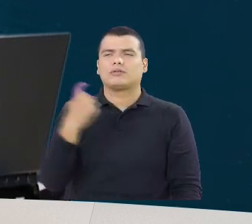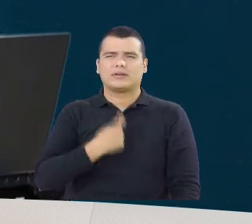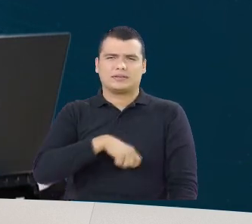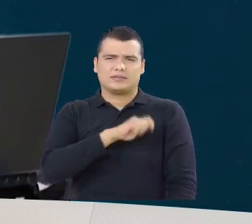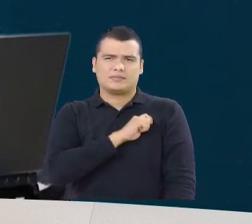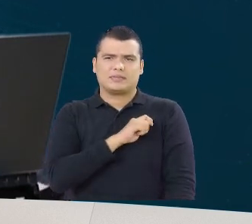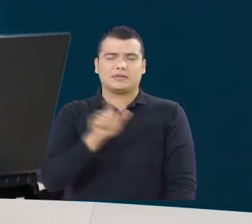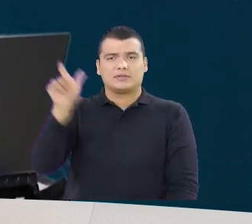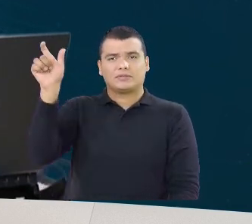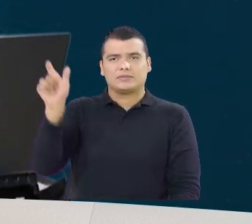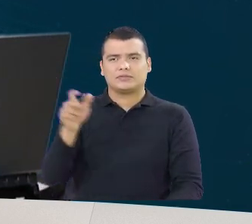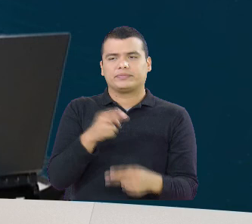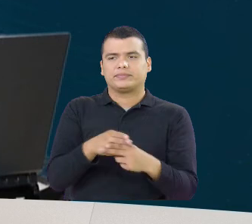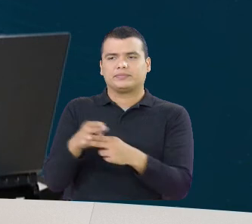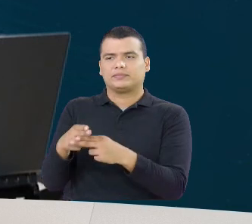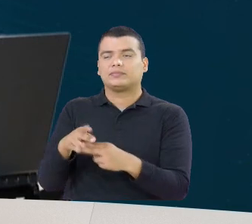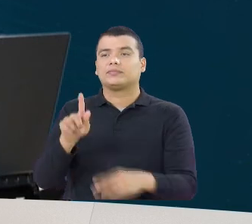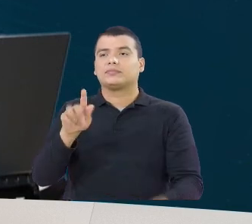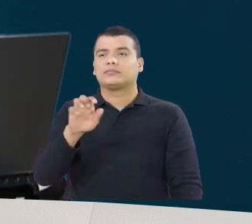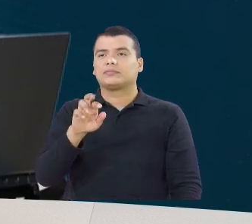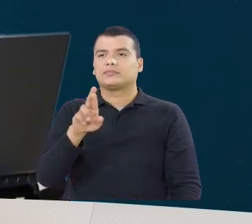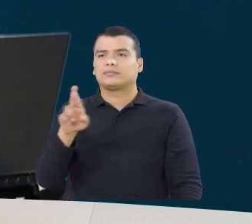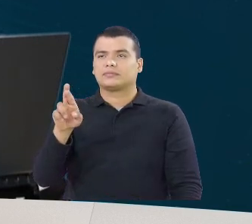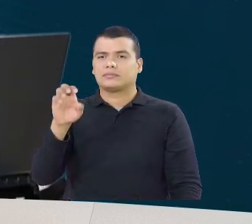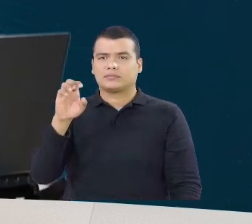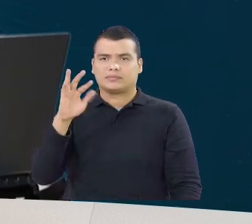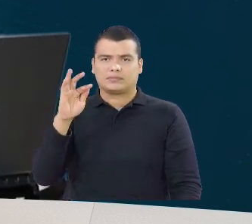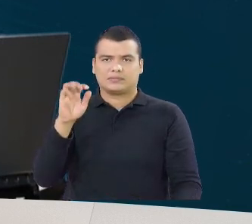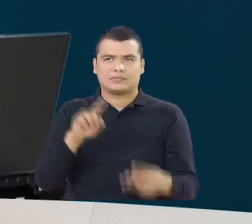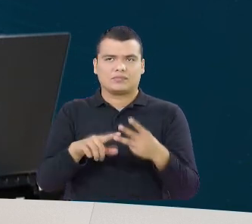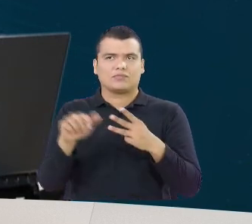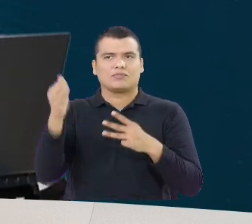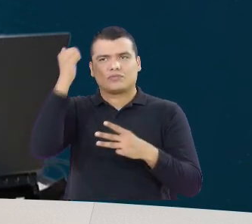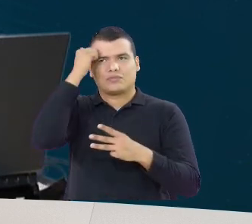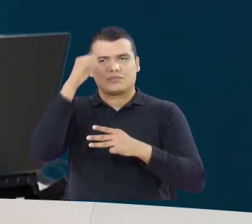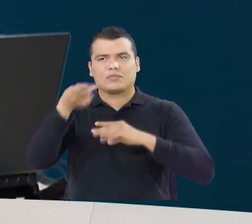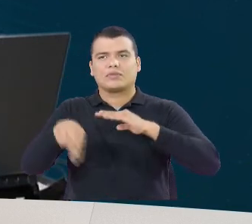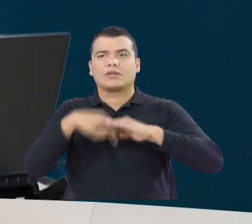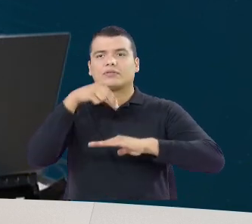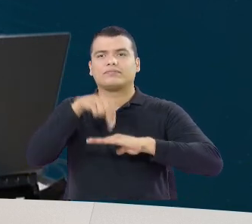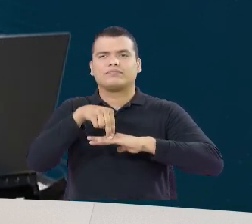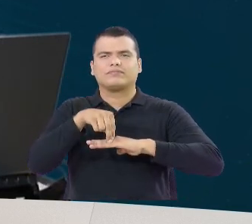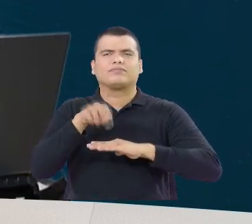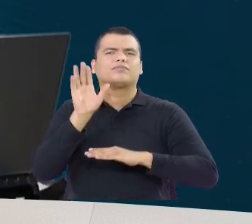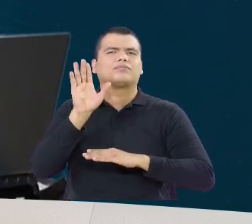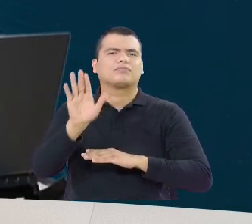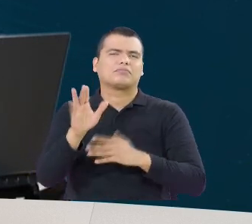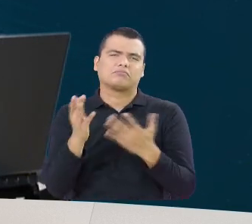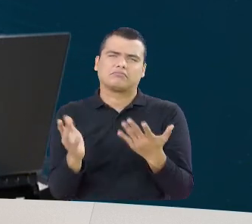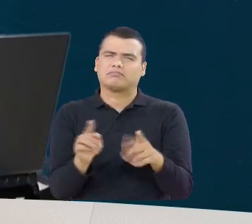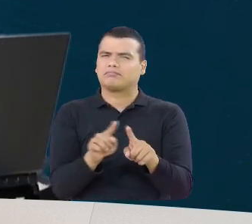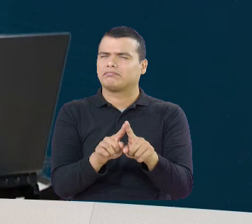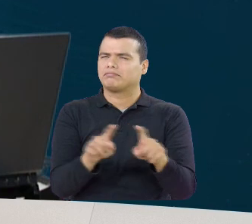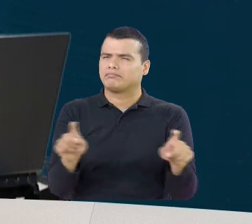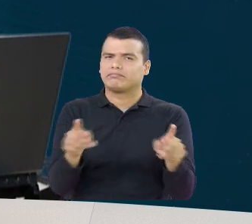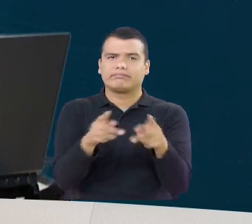el señor Ferrete. Está uno de Nariño, que es Editronics. Hay muchas personas que se dedican